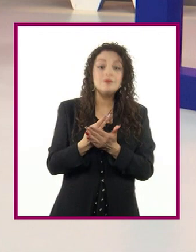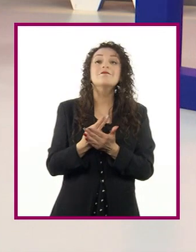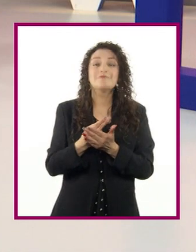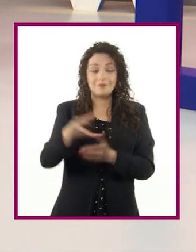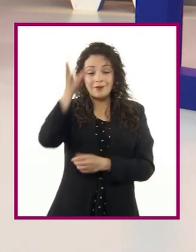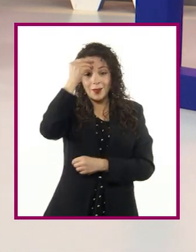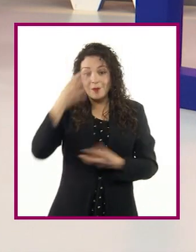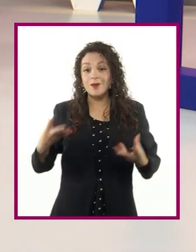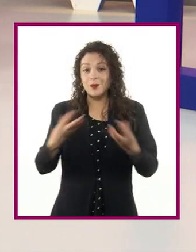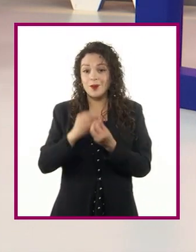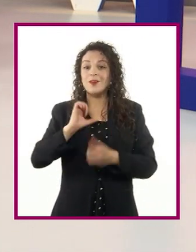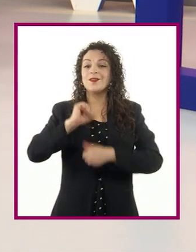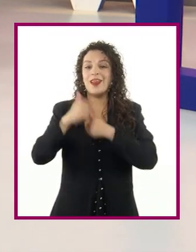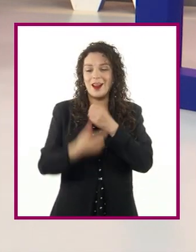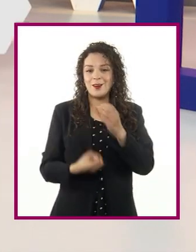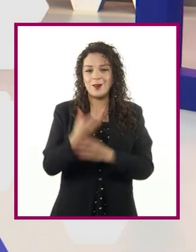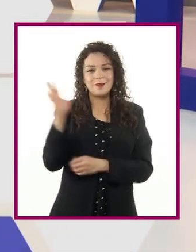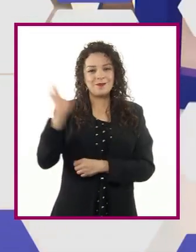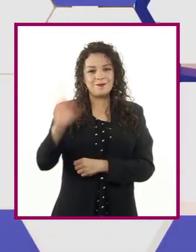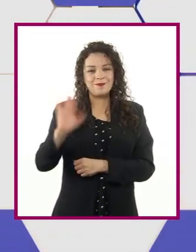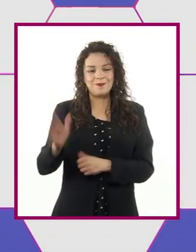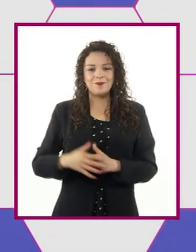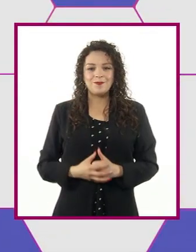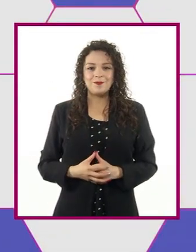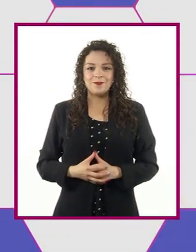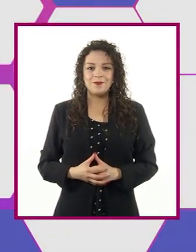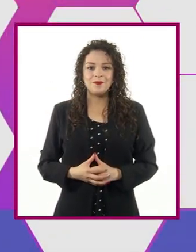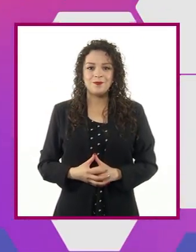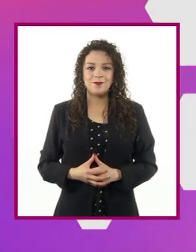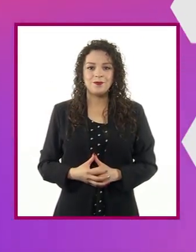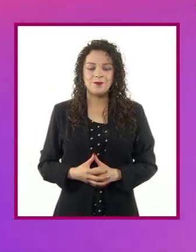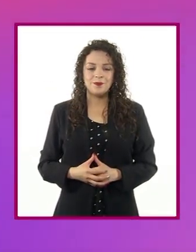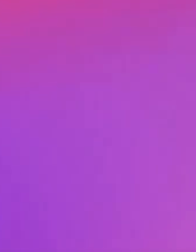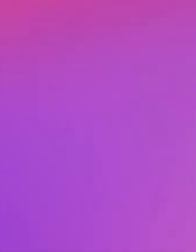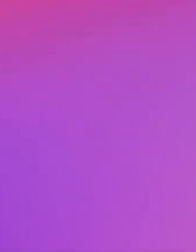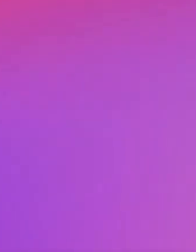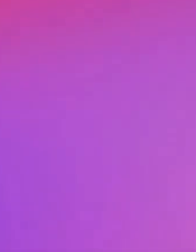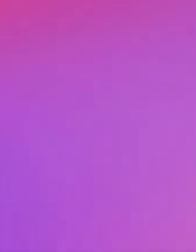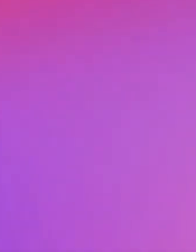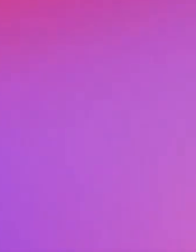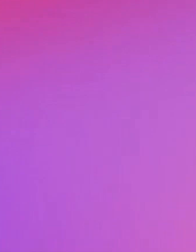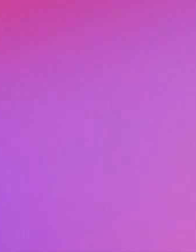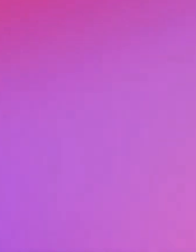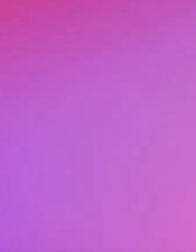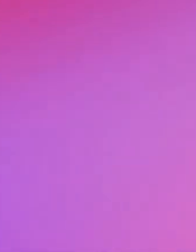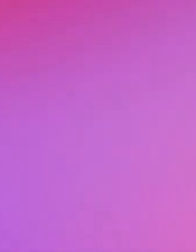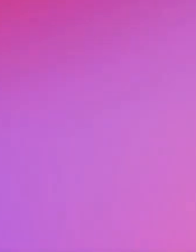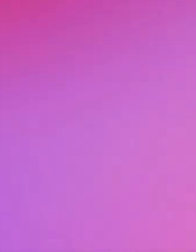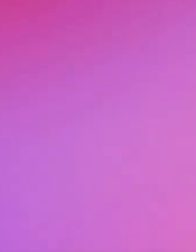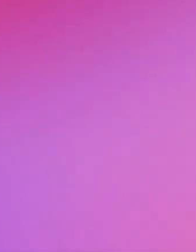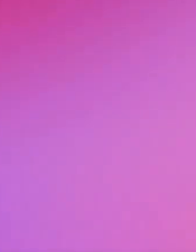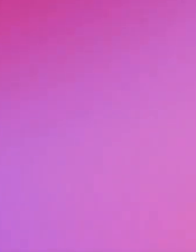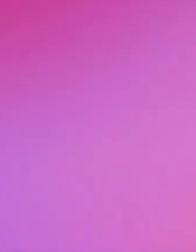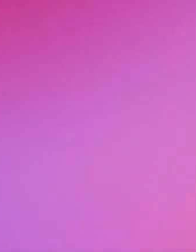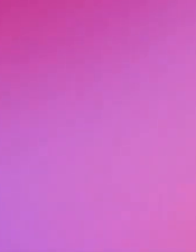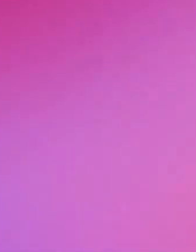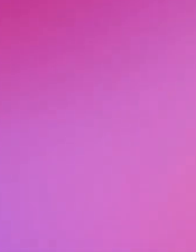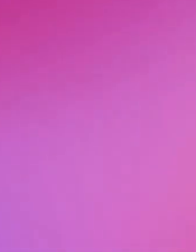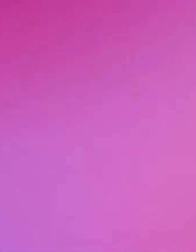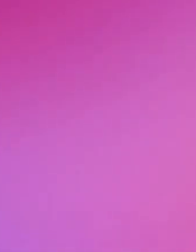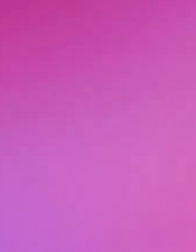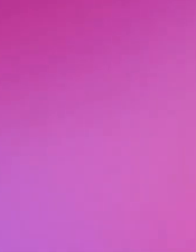nuevo juntos. Hasta la próxima. Si tienes dudas o necesitas ayuda, llama al Centro de